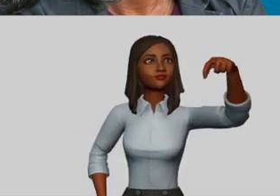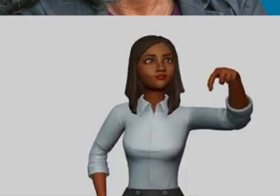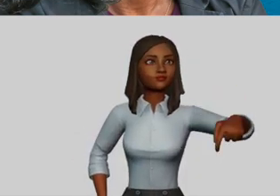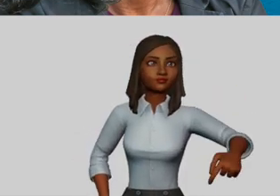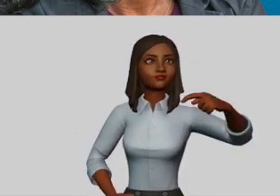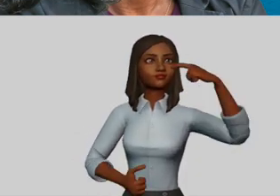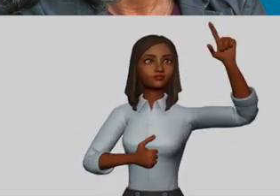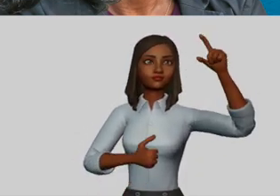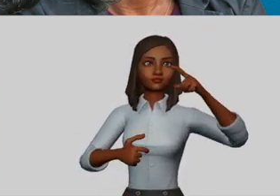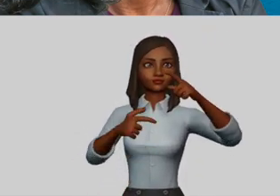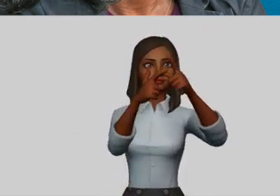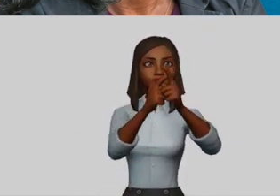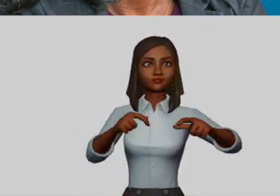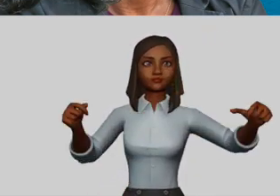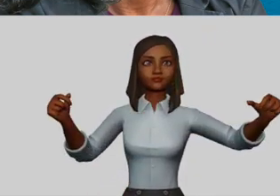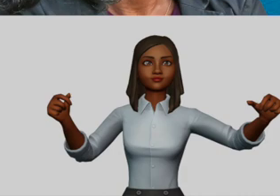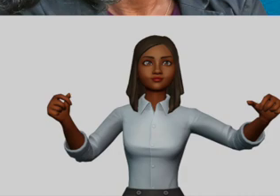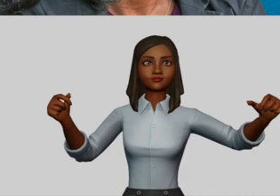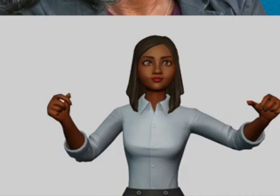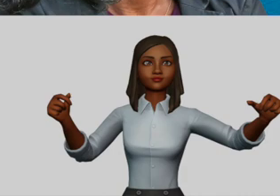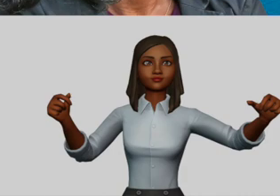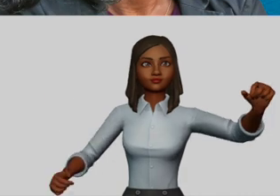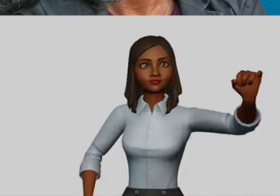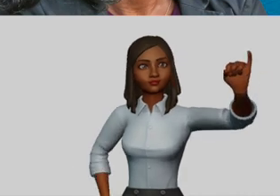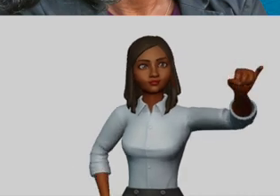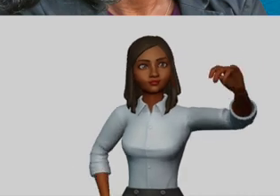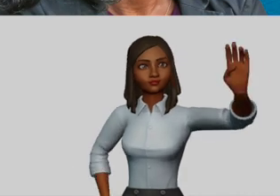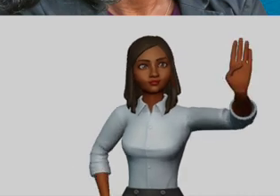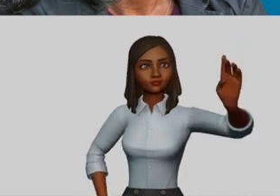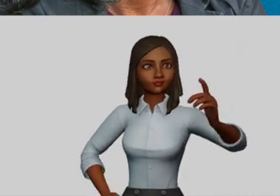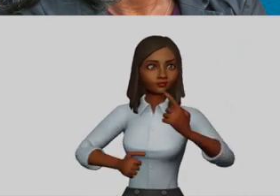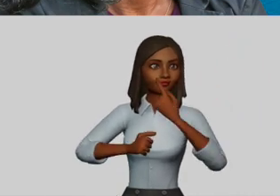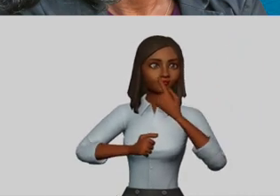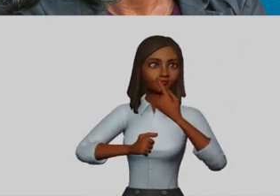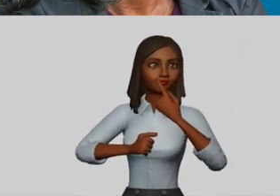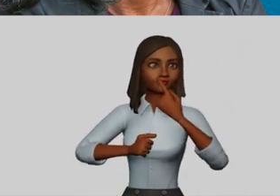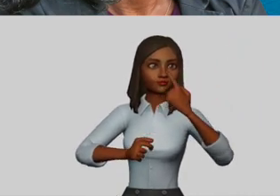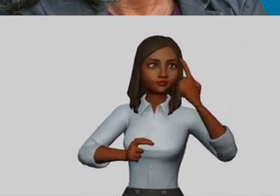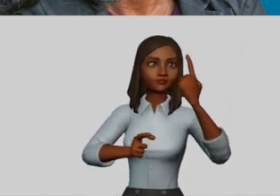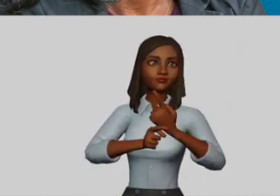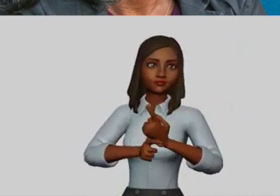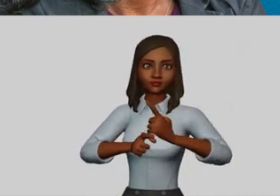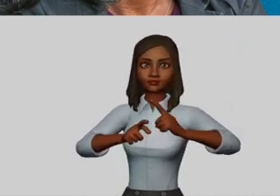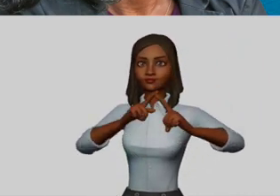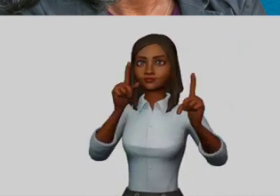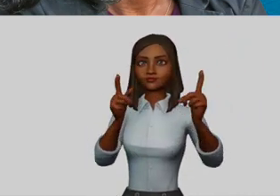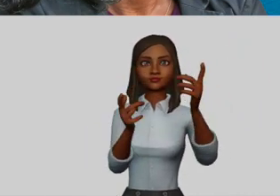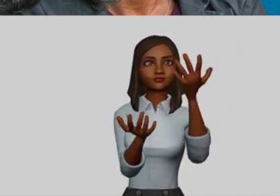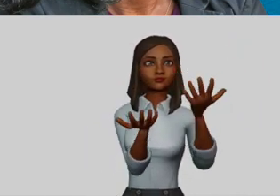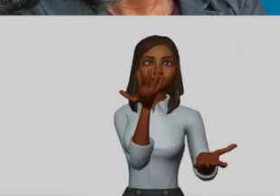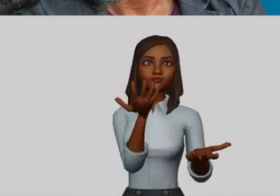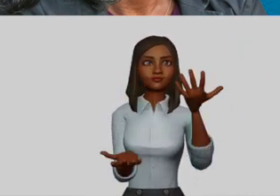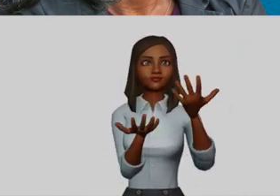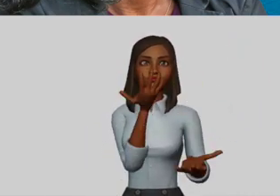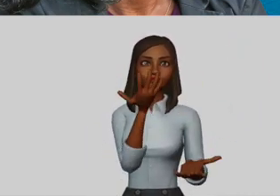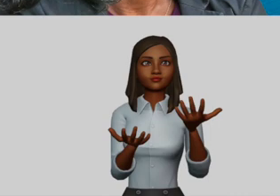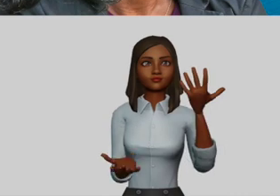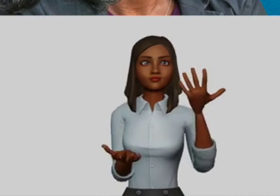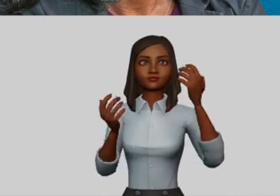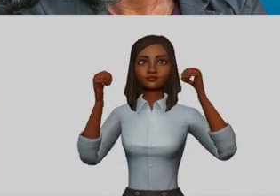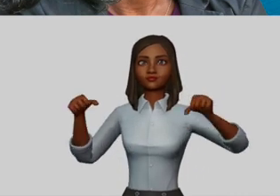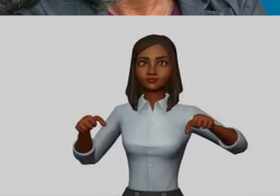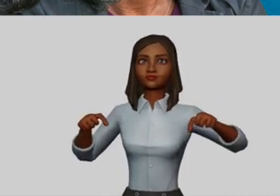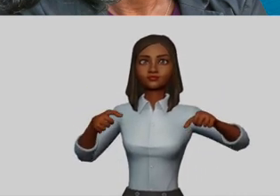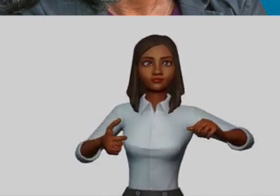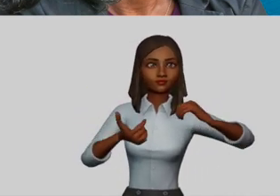traductor. Pero lo que sí estamos haciendo es usar la técnica que tú estás diciendo para poder crear el avatar